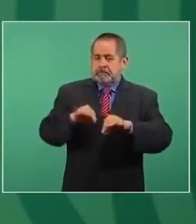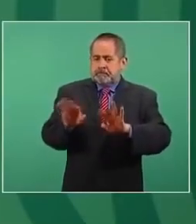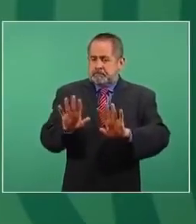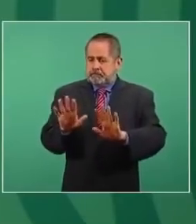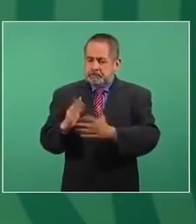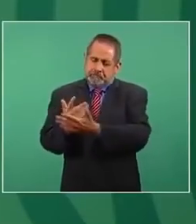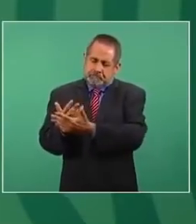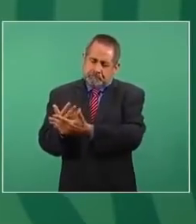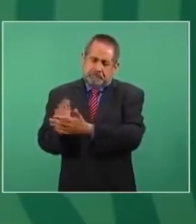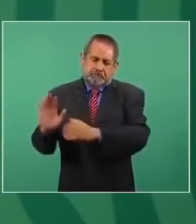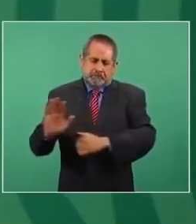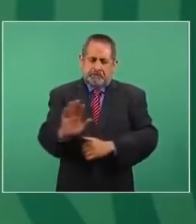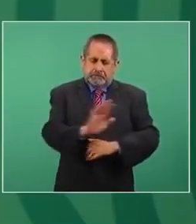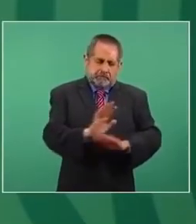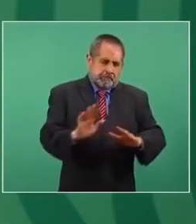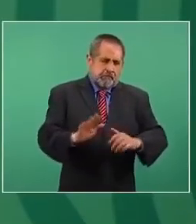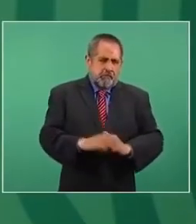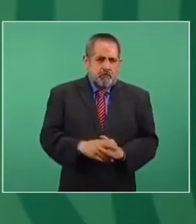porque sí